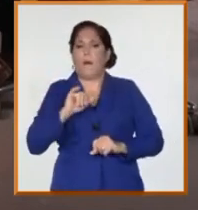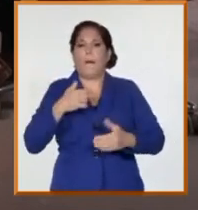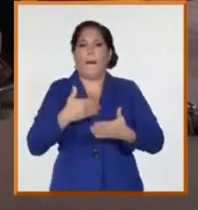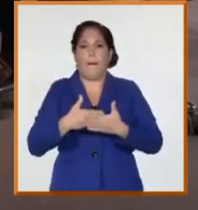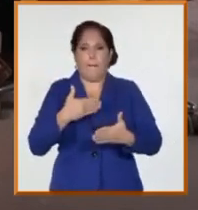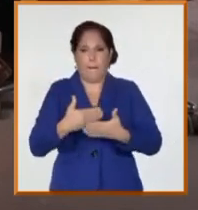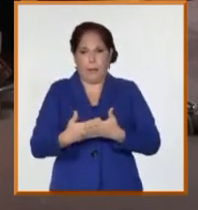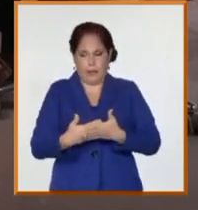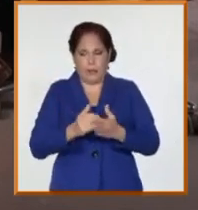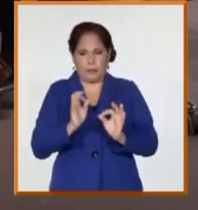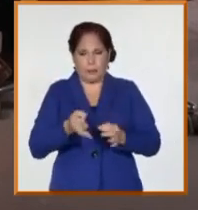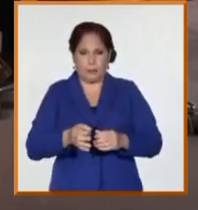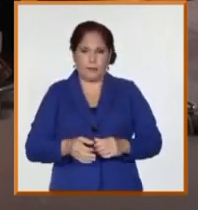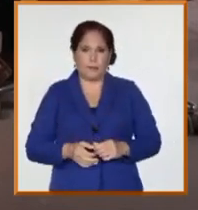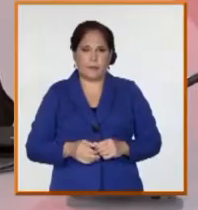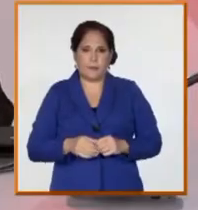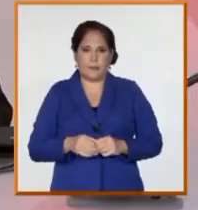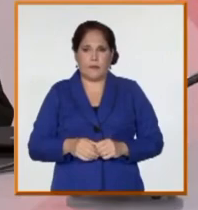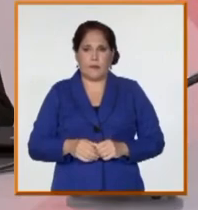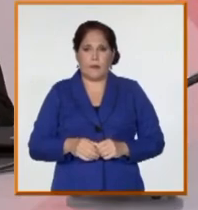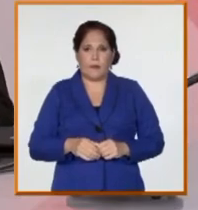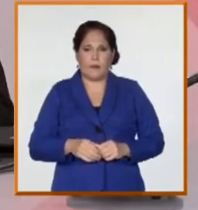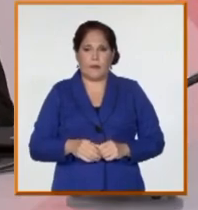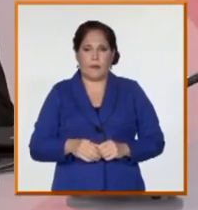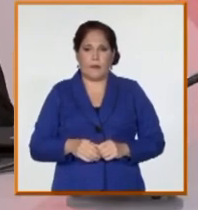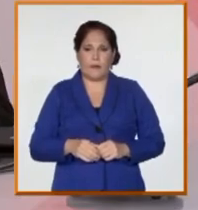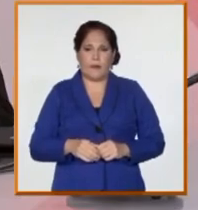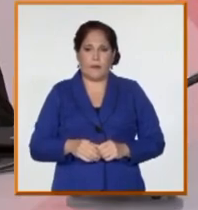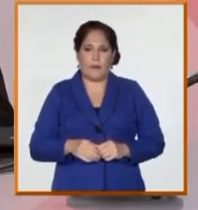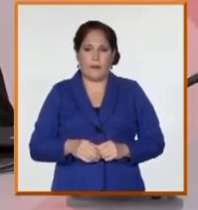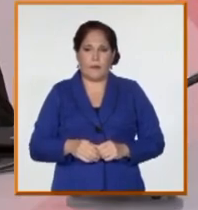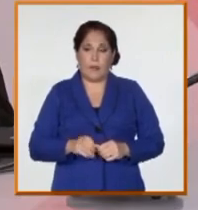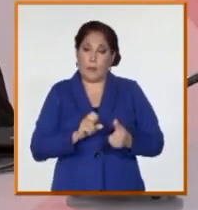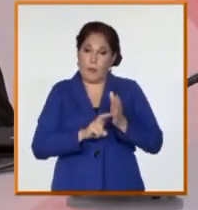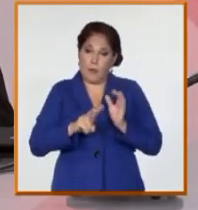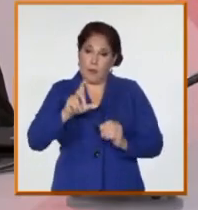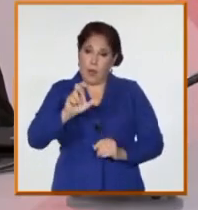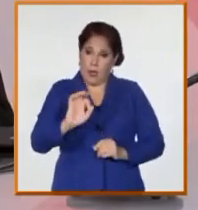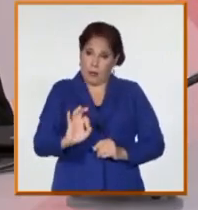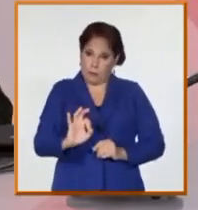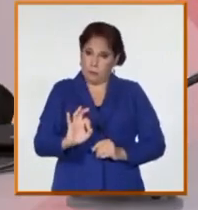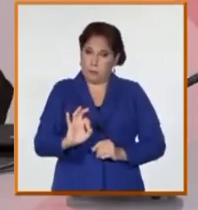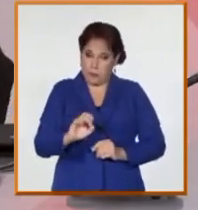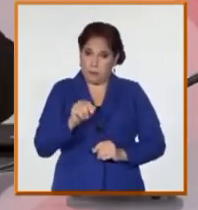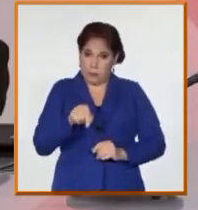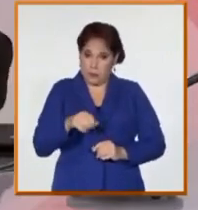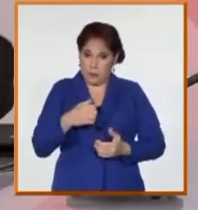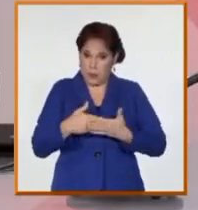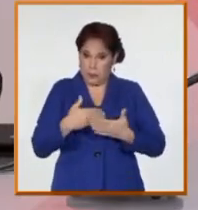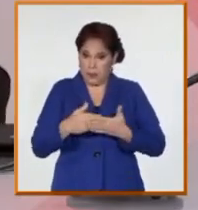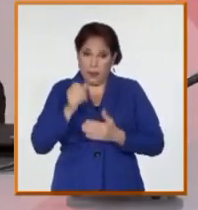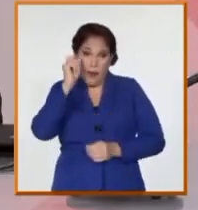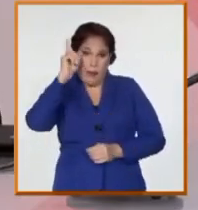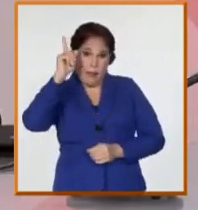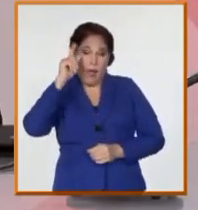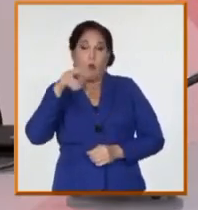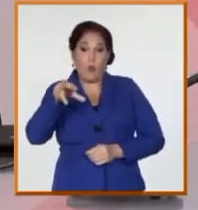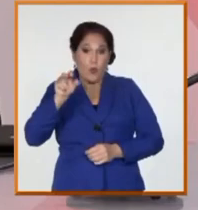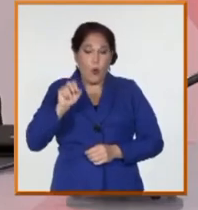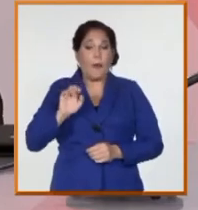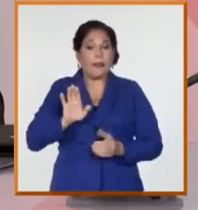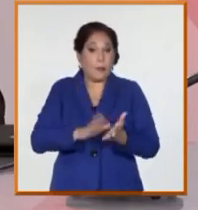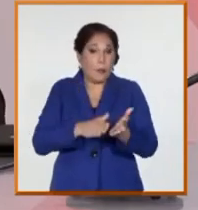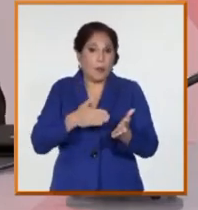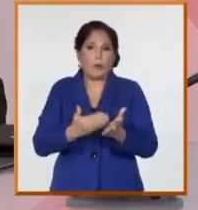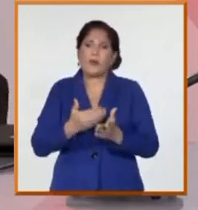empresa esta esta mi pyme Estatal de Villa Clara que es parte de esa dinámicas nuevas que se van